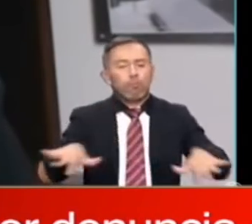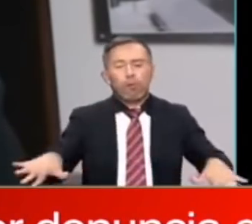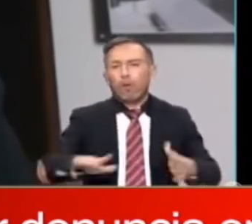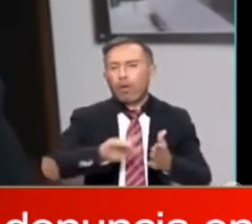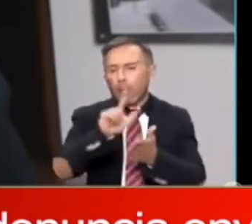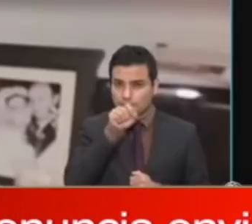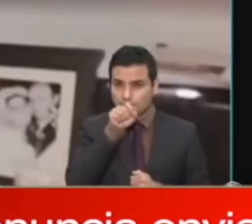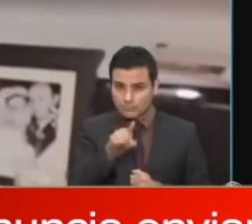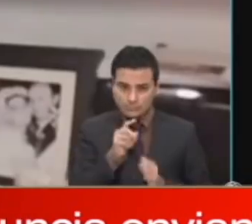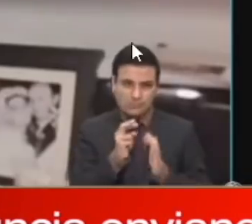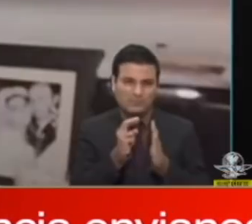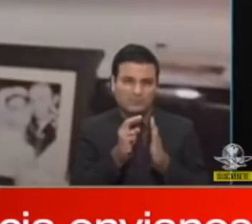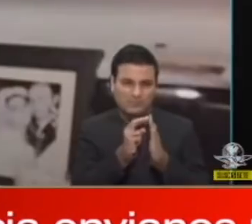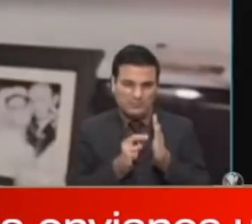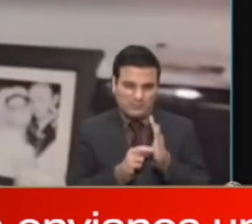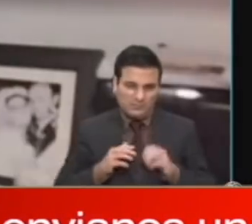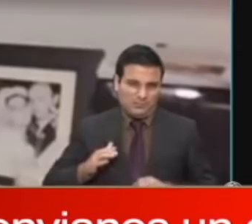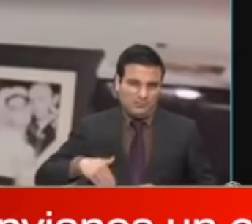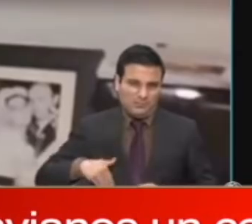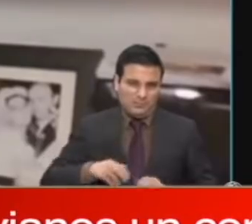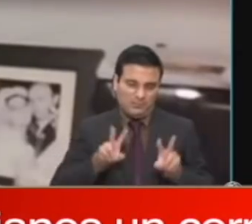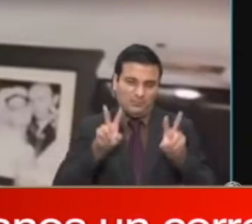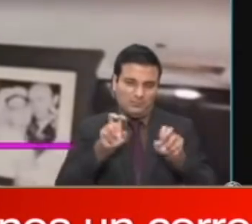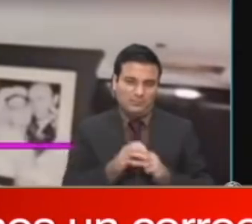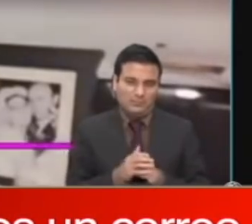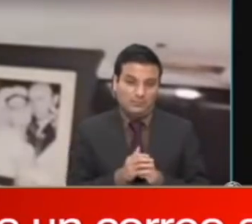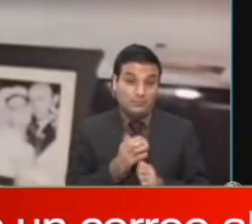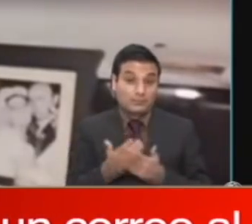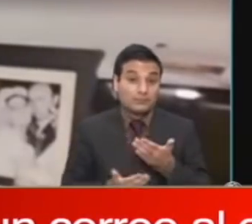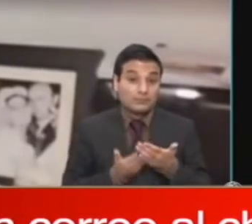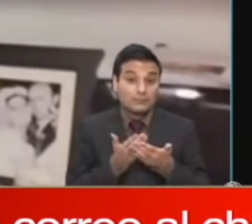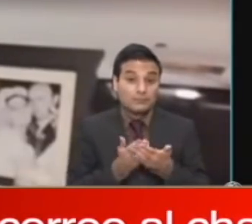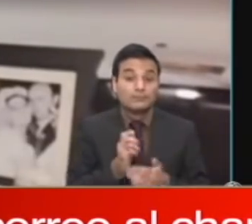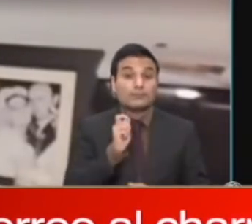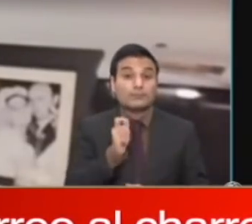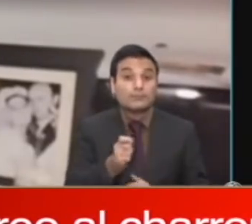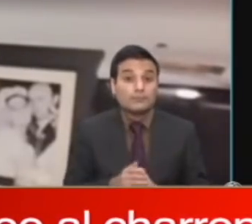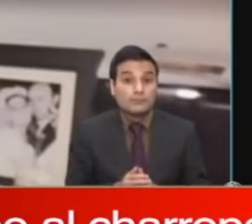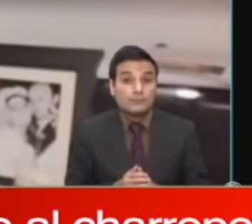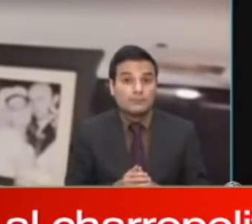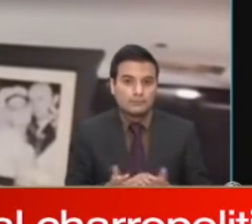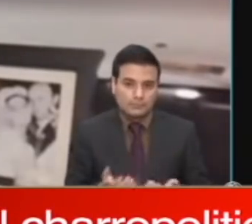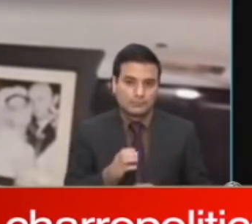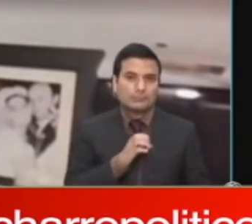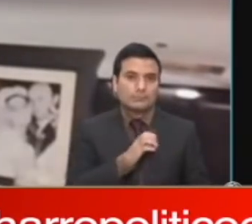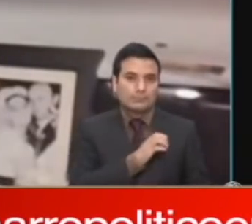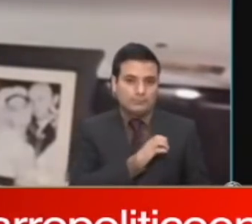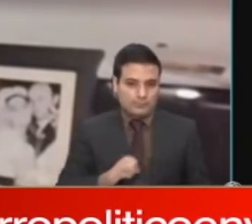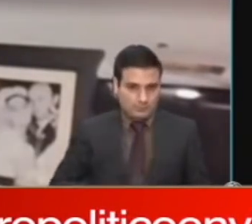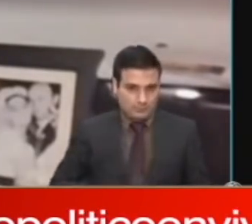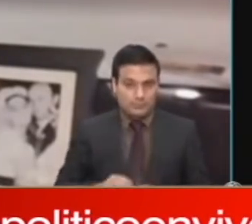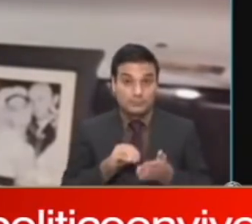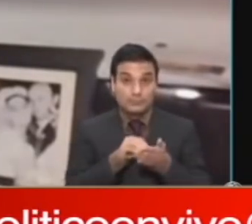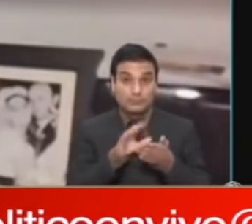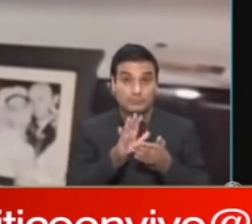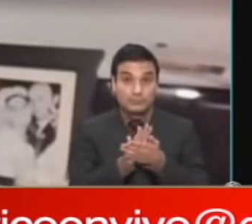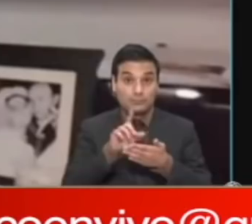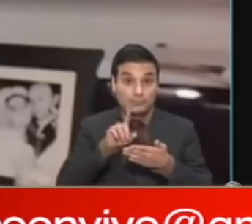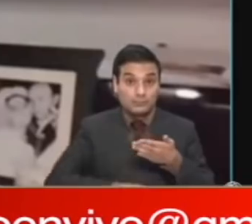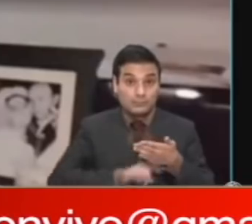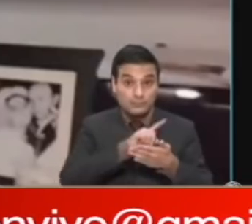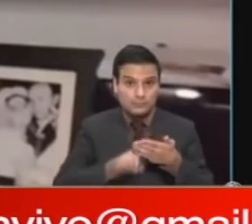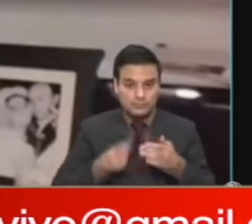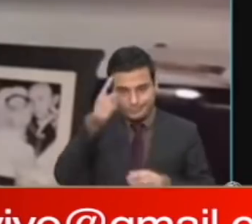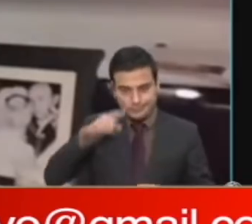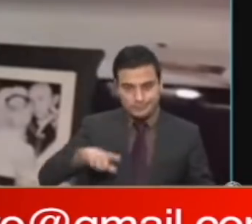menos. En la lectura del proyecto, la consejera electoral Adriana Favela propuso aplicar el 200% de multa sobre el monto